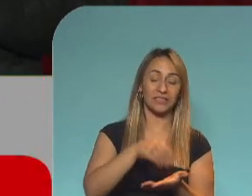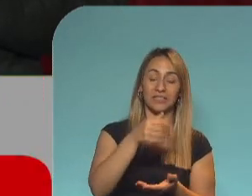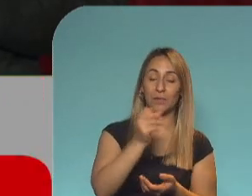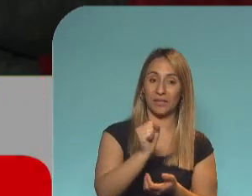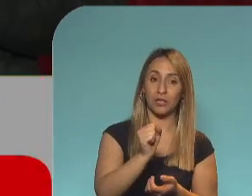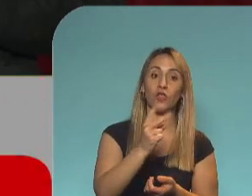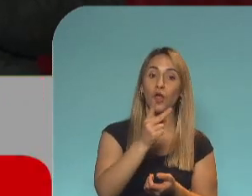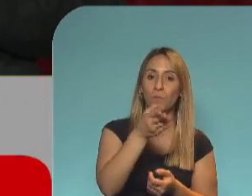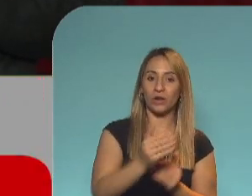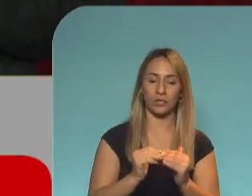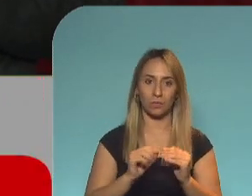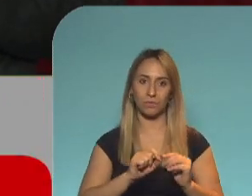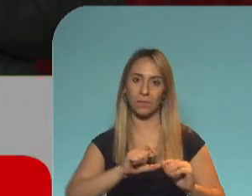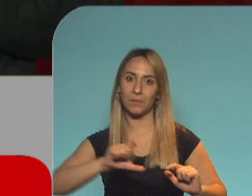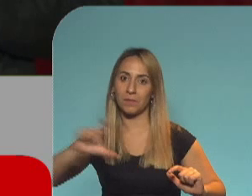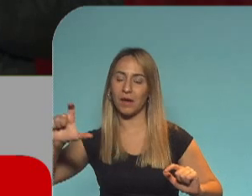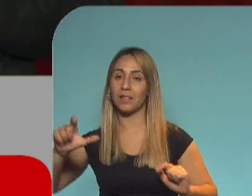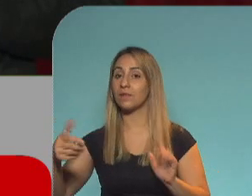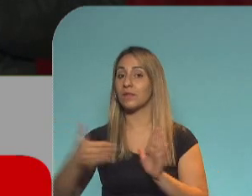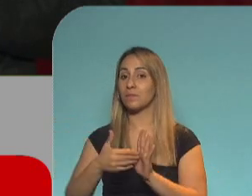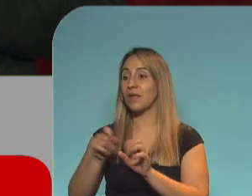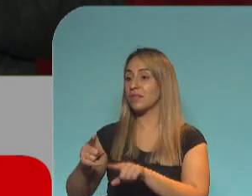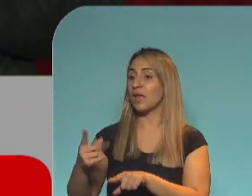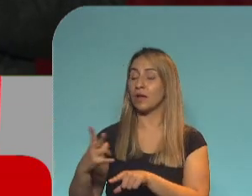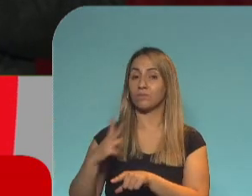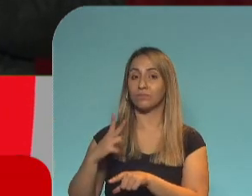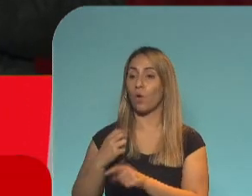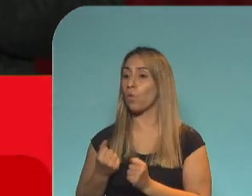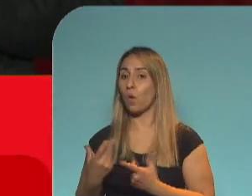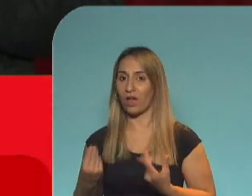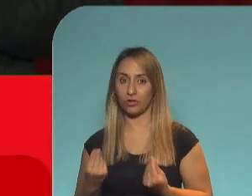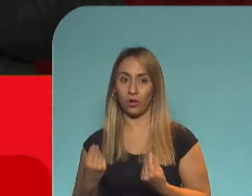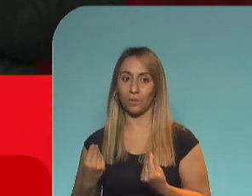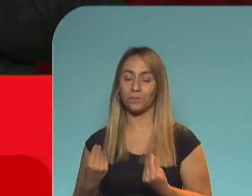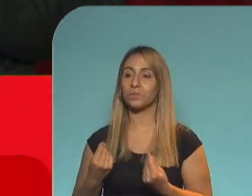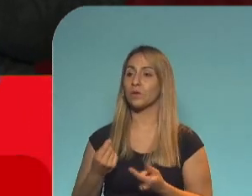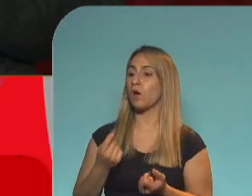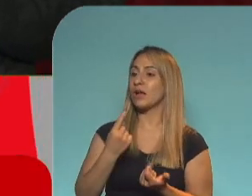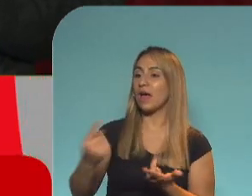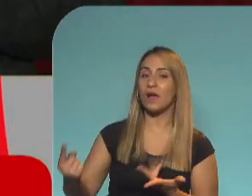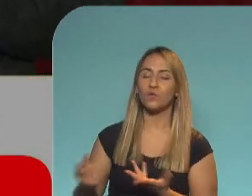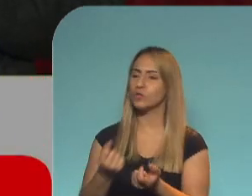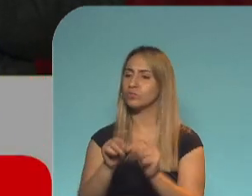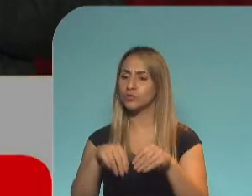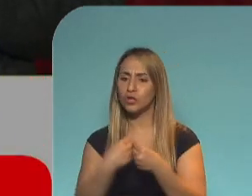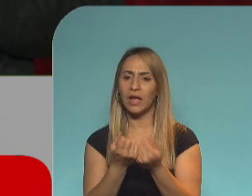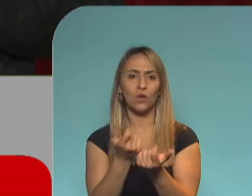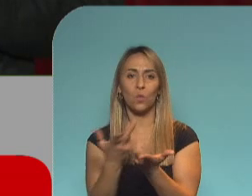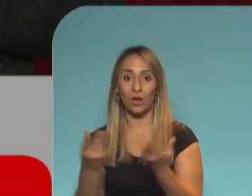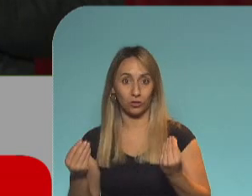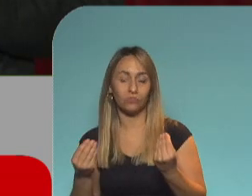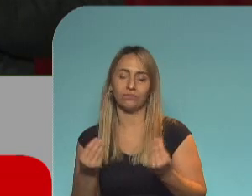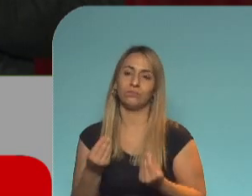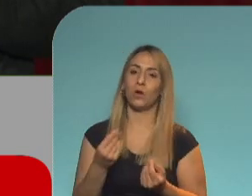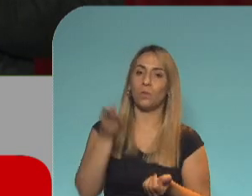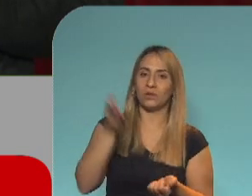forma progresiva, entonces teniendo en cuenta el monto, teniendo en cuenta cada fortuna, la totalidad de los bienes.